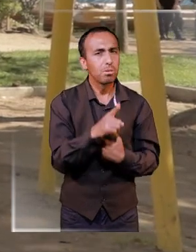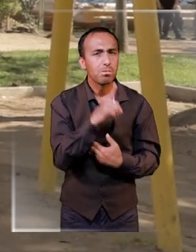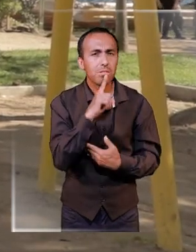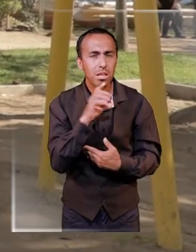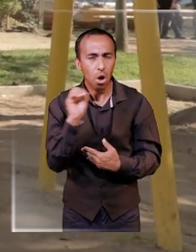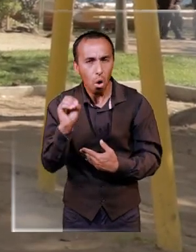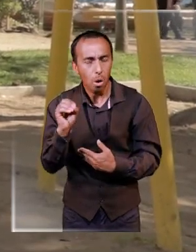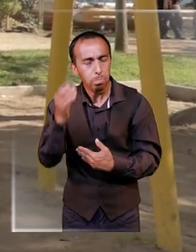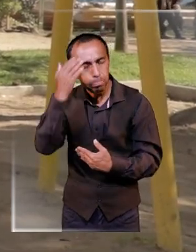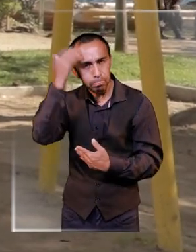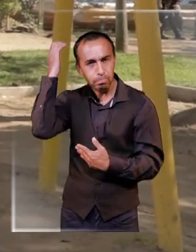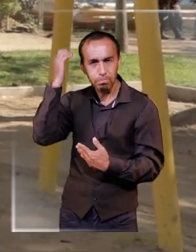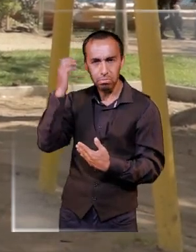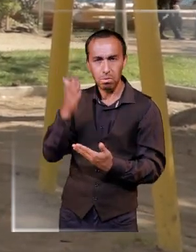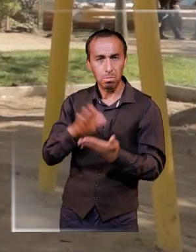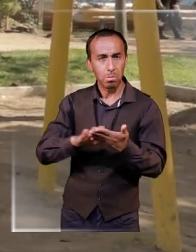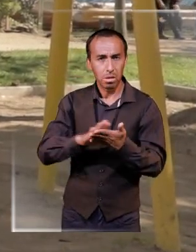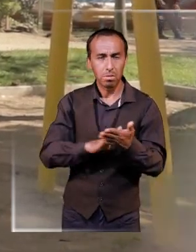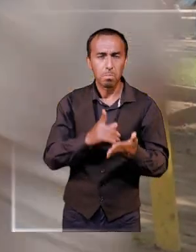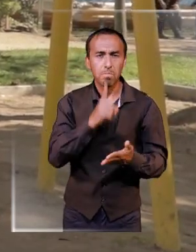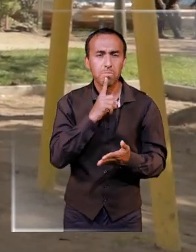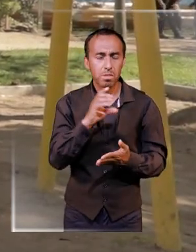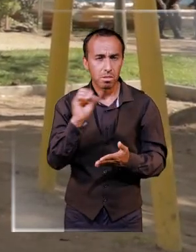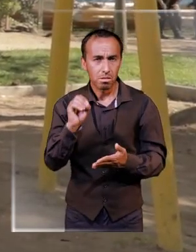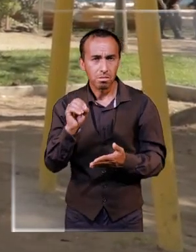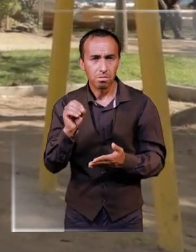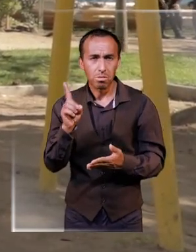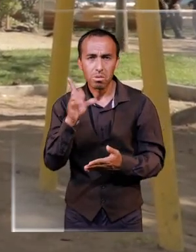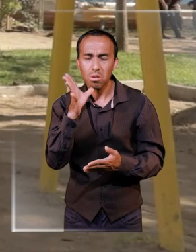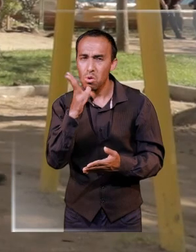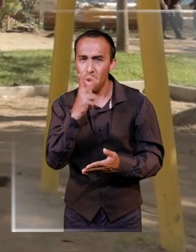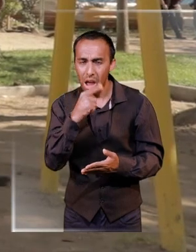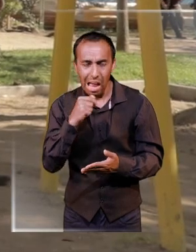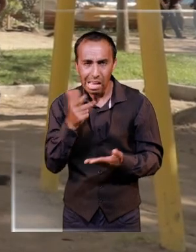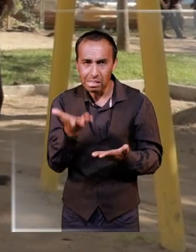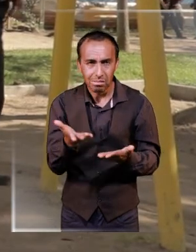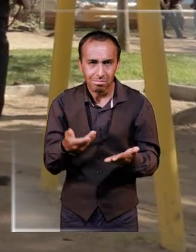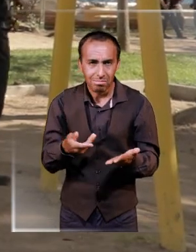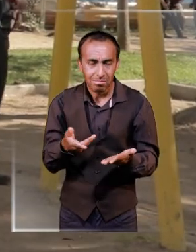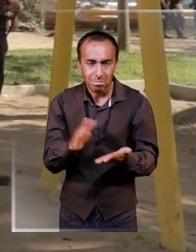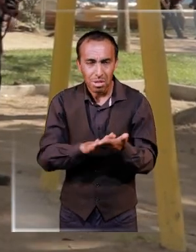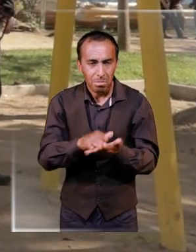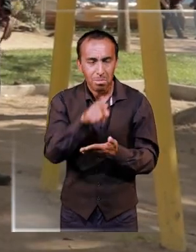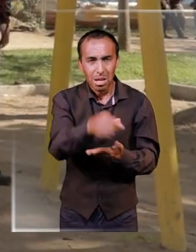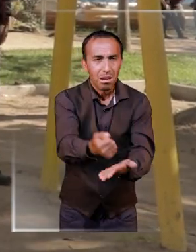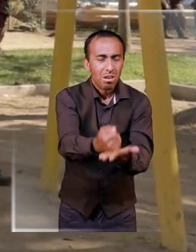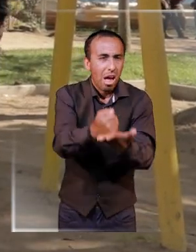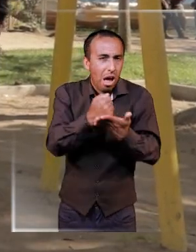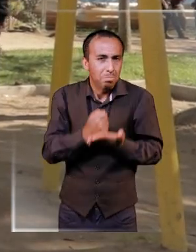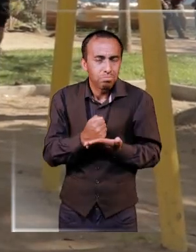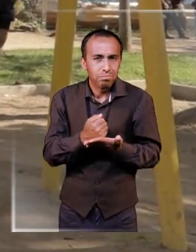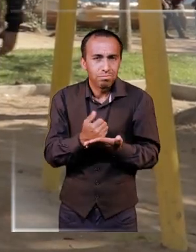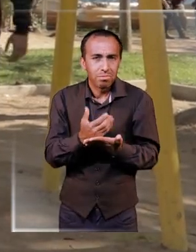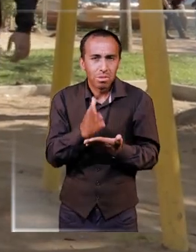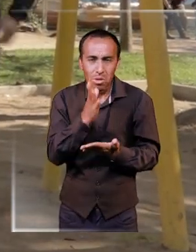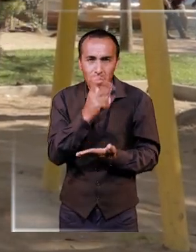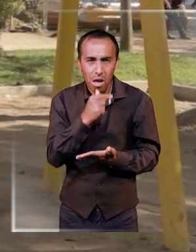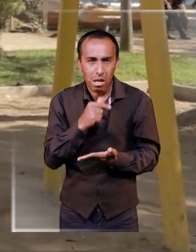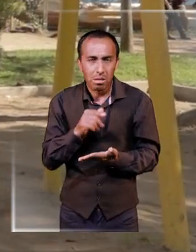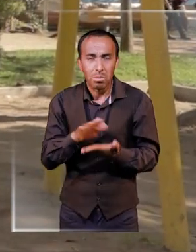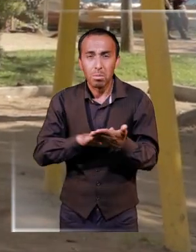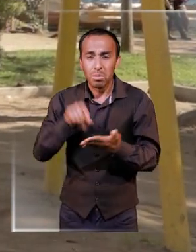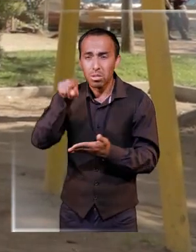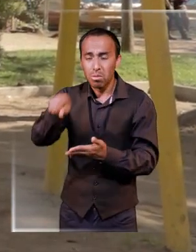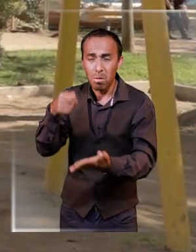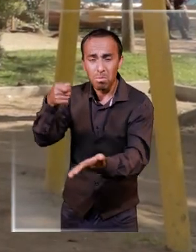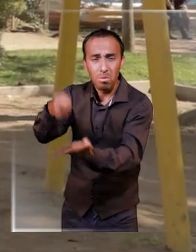ocupacional. Imagínate, terapia ocupacional no tiene código de prestación de salud. No existe. O sea, seamos familias que tengamos ISAP, pero